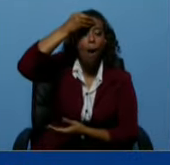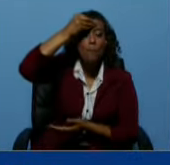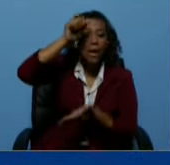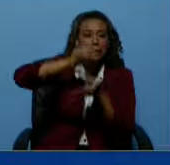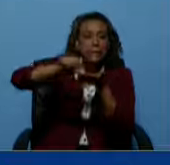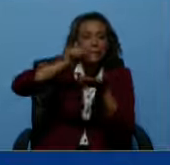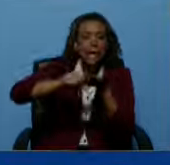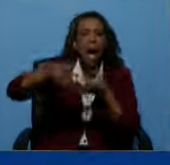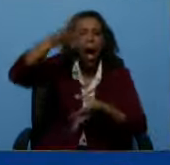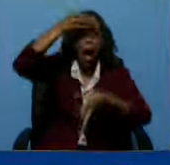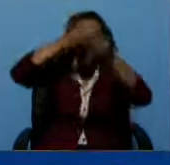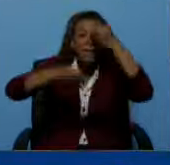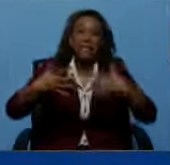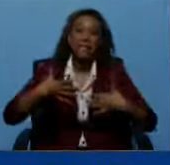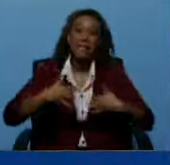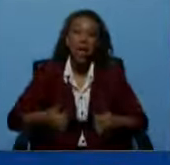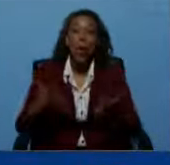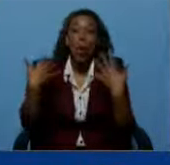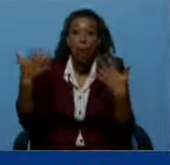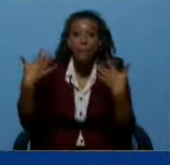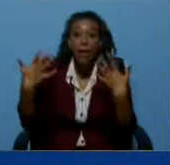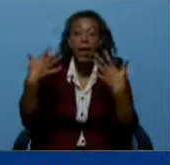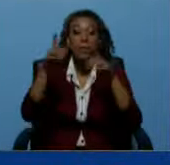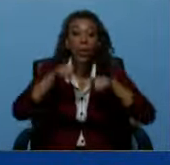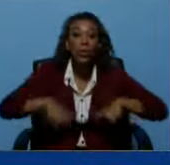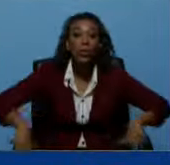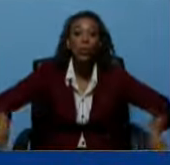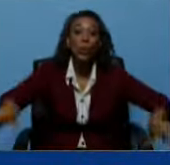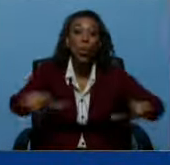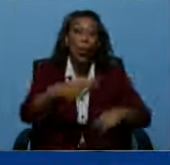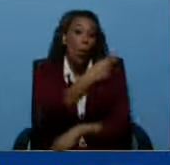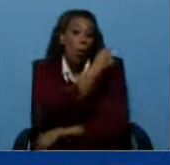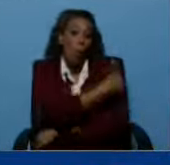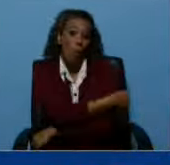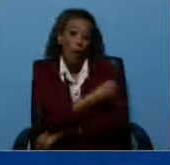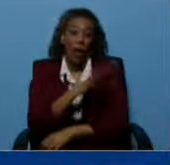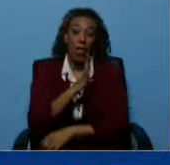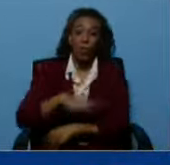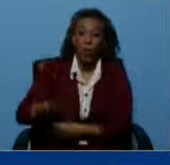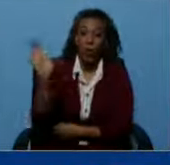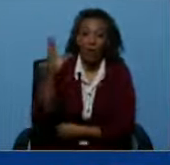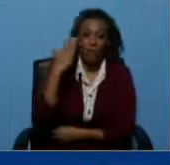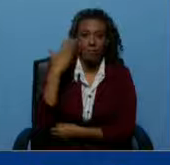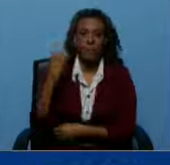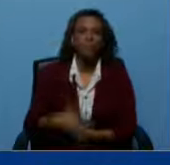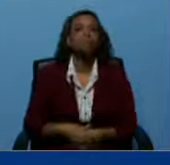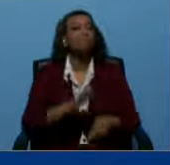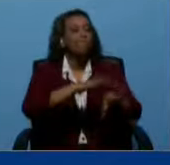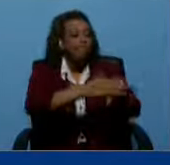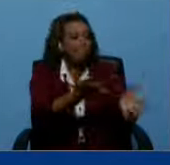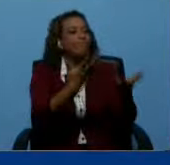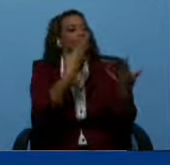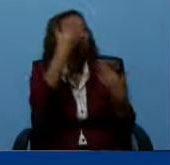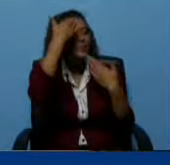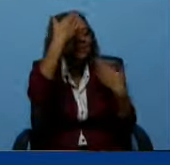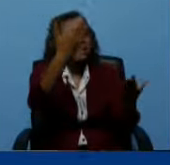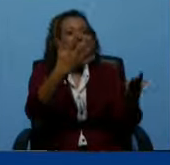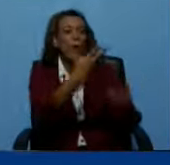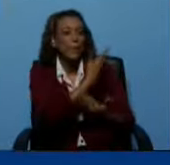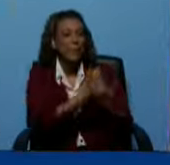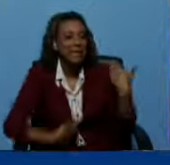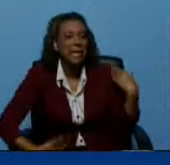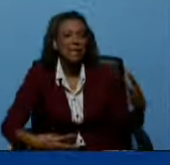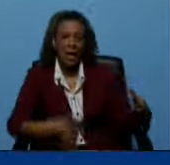centro de salud de las emergencias de nuestros hospitales en Caracas. Así es, presidente. Saludos. Presidente,